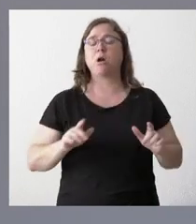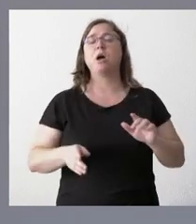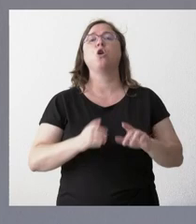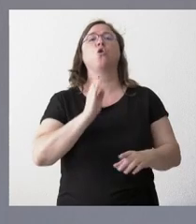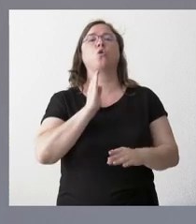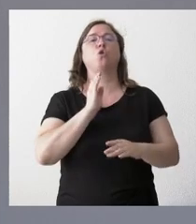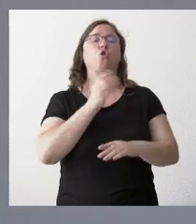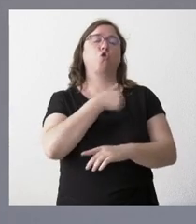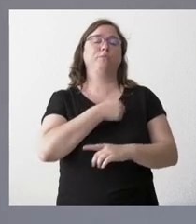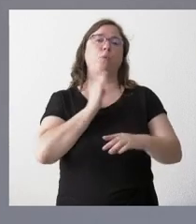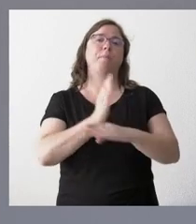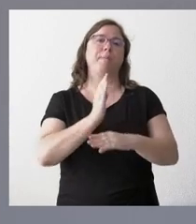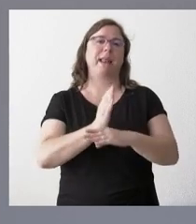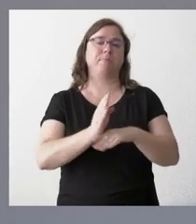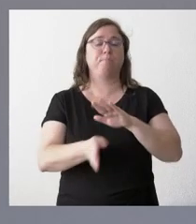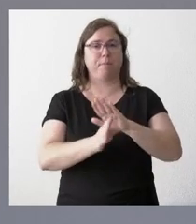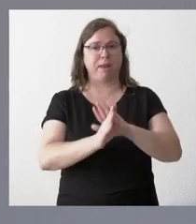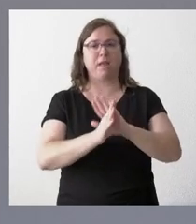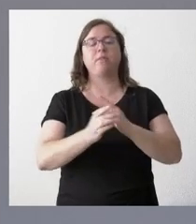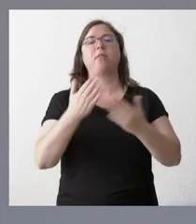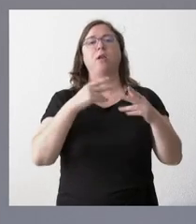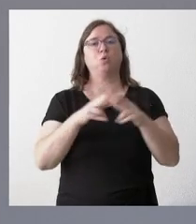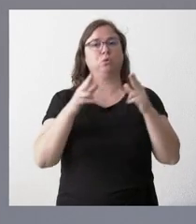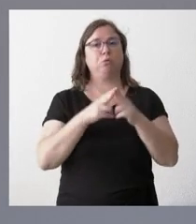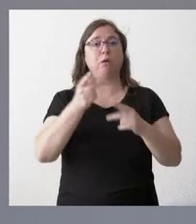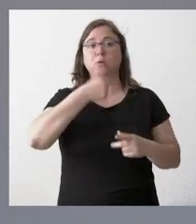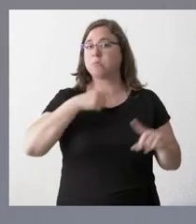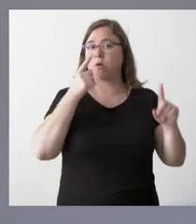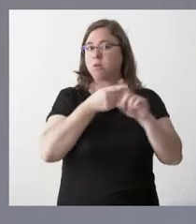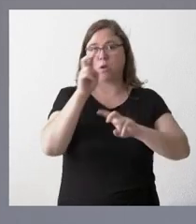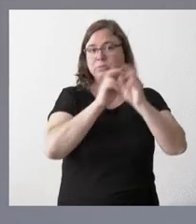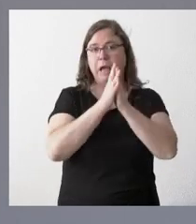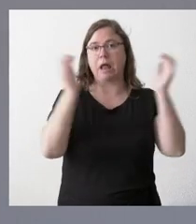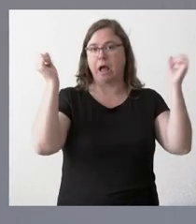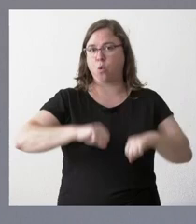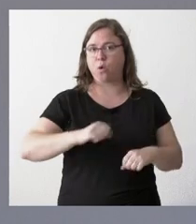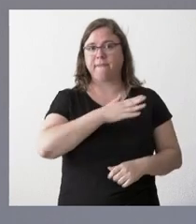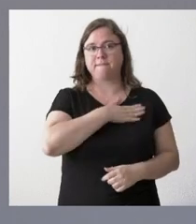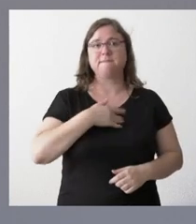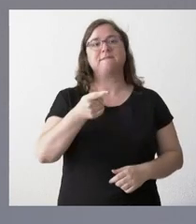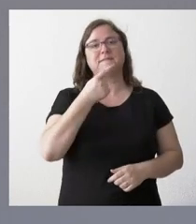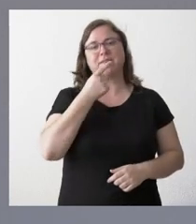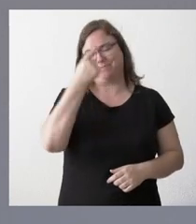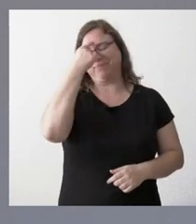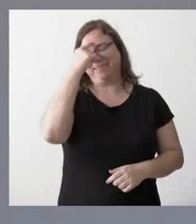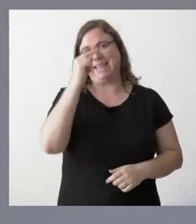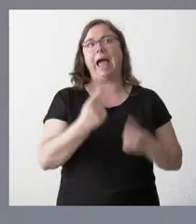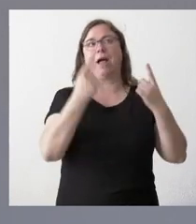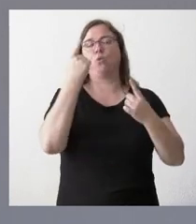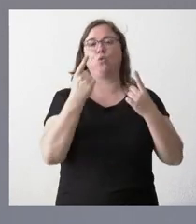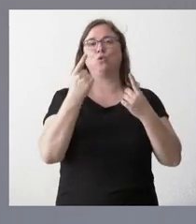diálogo social. Nuestra vocación es el encontrar acuerdos y, por tanto, somos conscientes que, como usted señala, ha habido